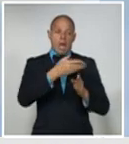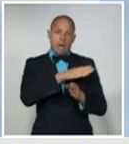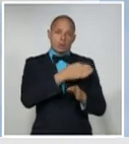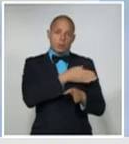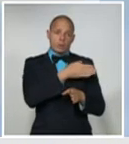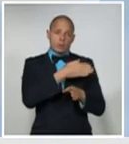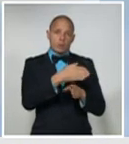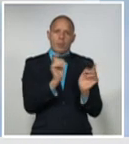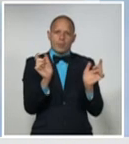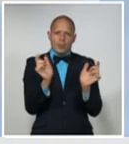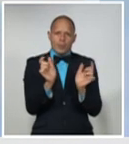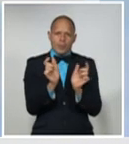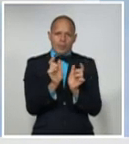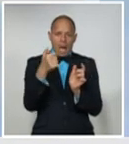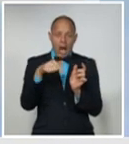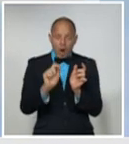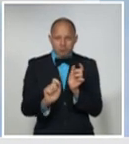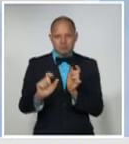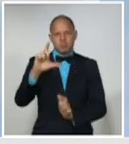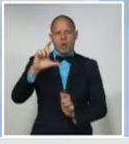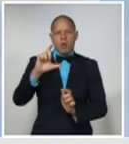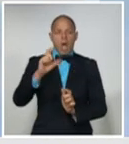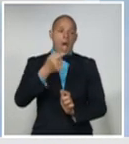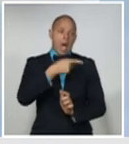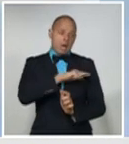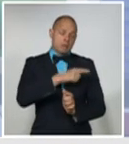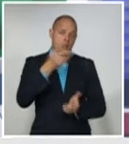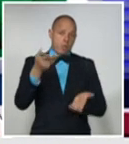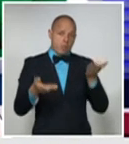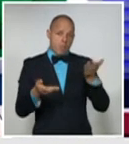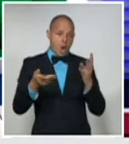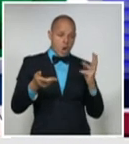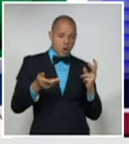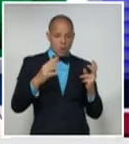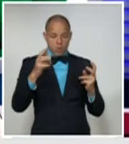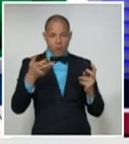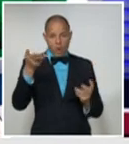más en comparación con el día de ayer.